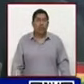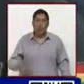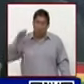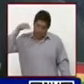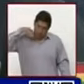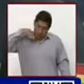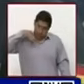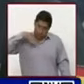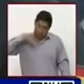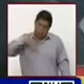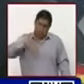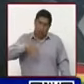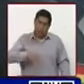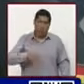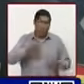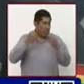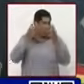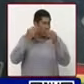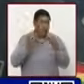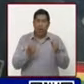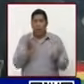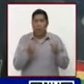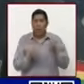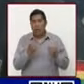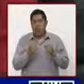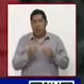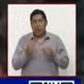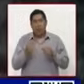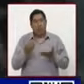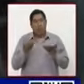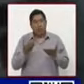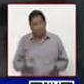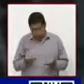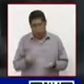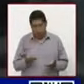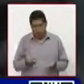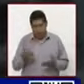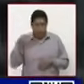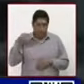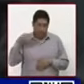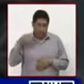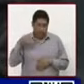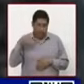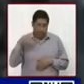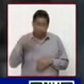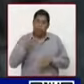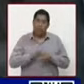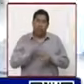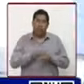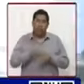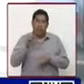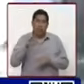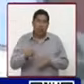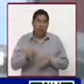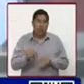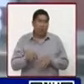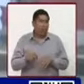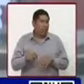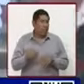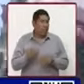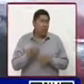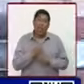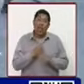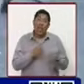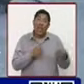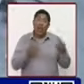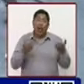Pendiente esta la bajada, y es que muchos vehículos se utilizan para bajar con carga. A todos esos vehículos se les recomienda de que no excedan en la carga o que pongan